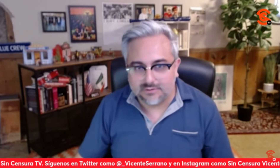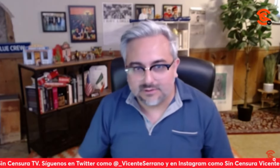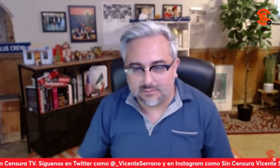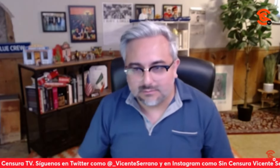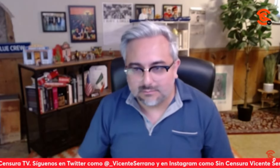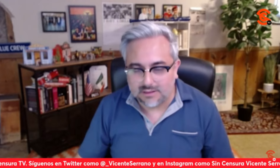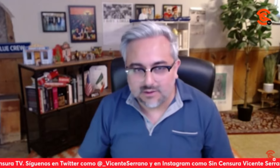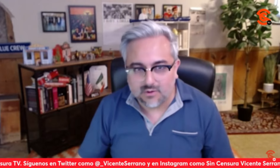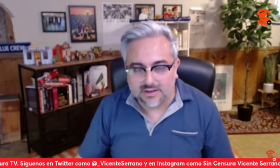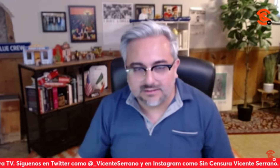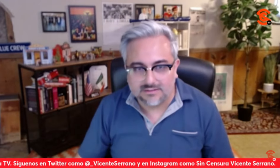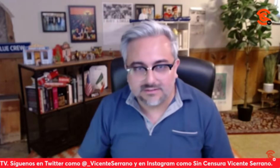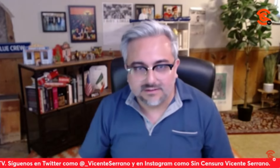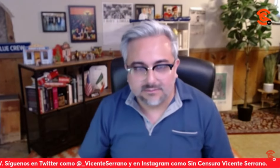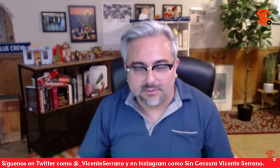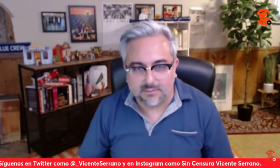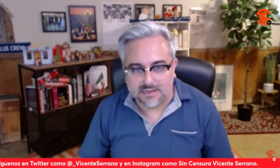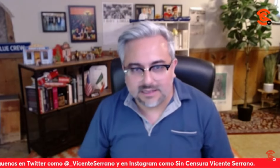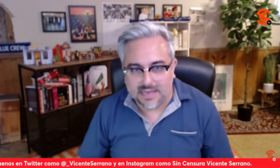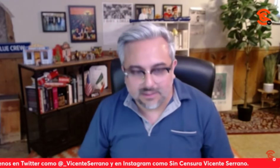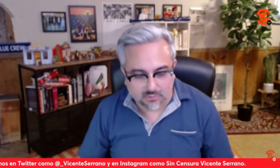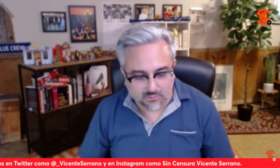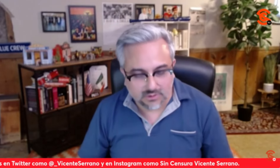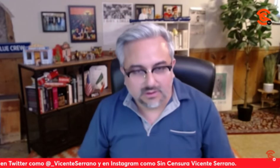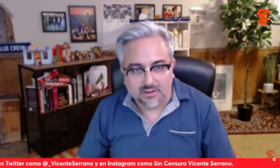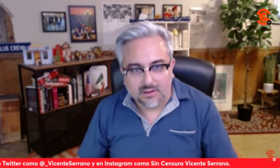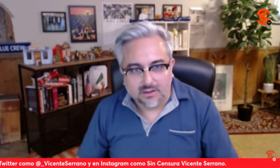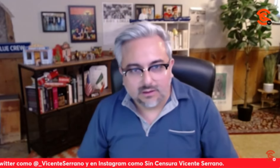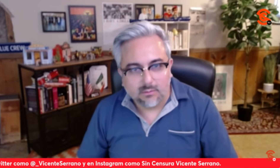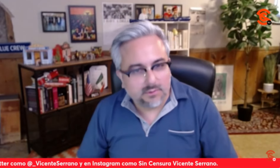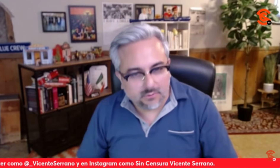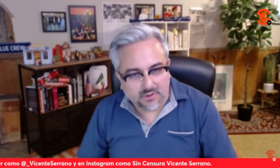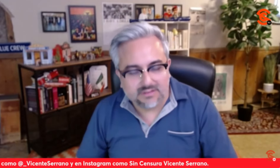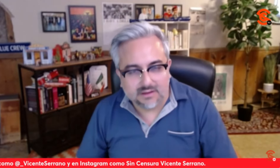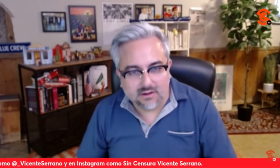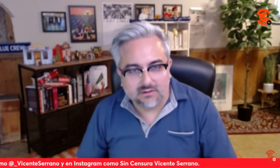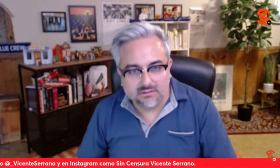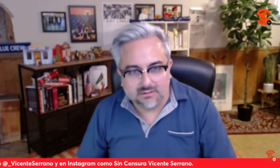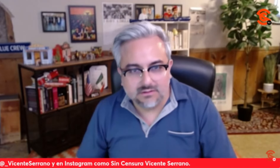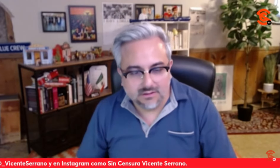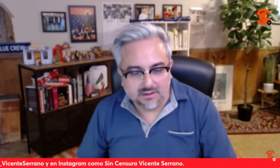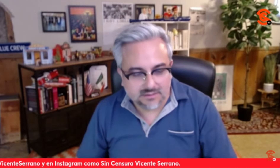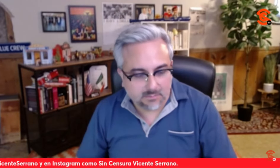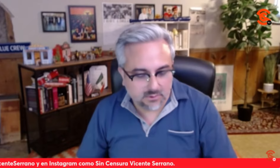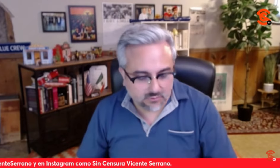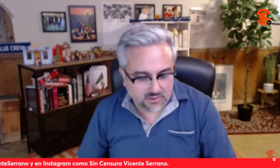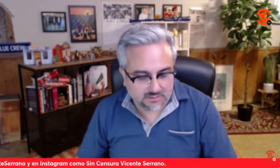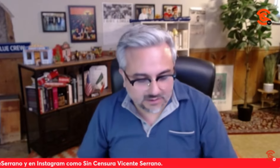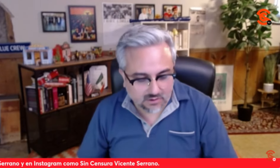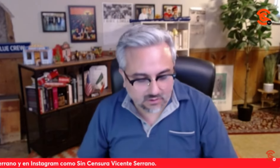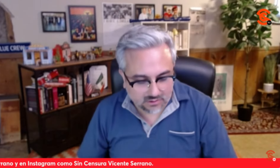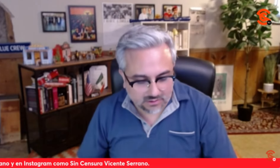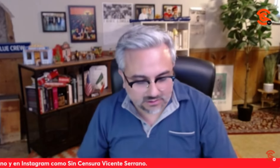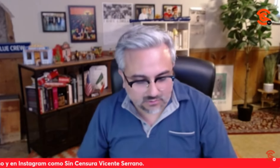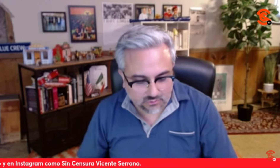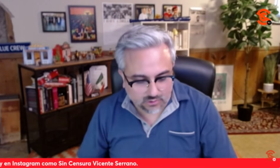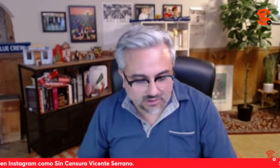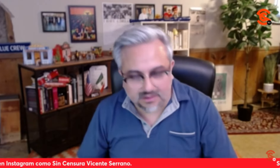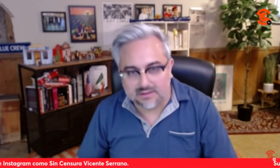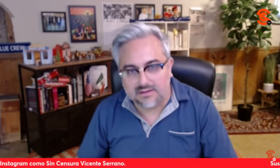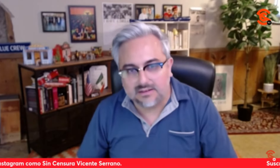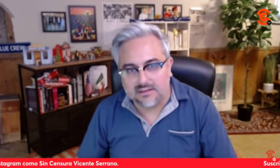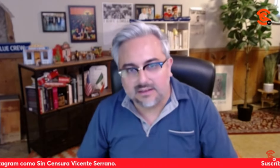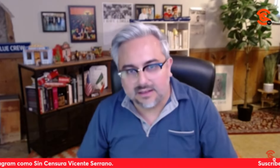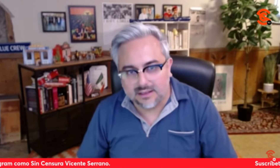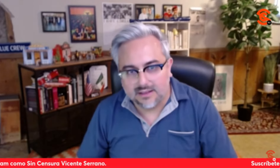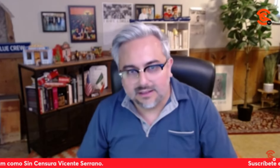pues mediocres privilegiados como Pedro Fer de con ese Pedro ferr de al